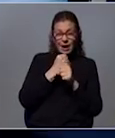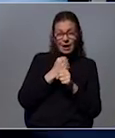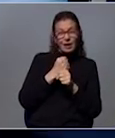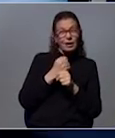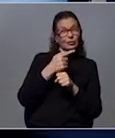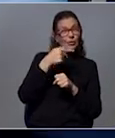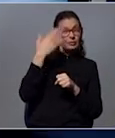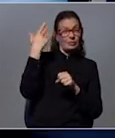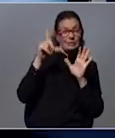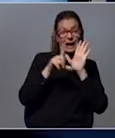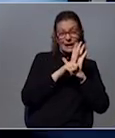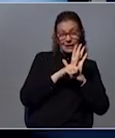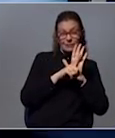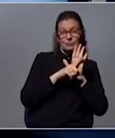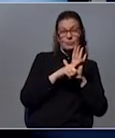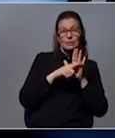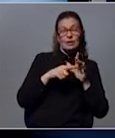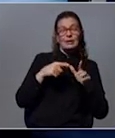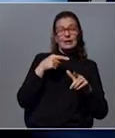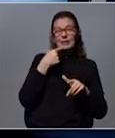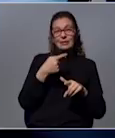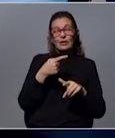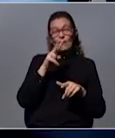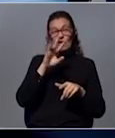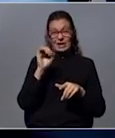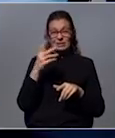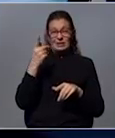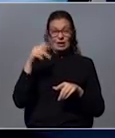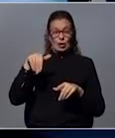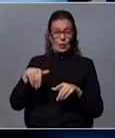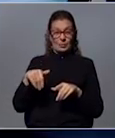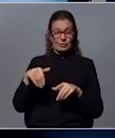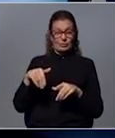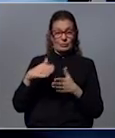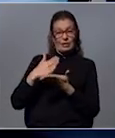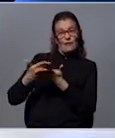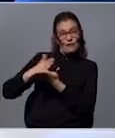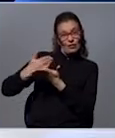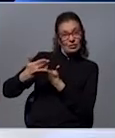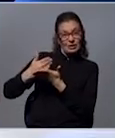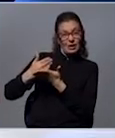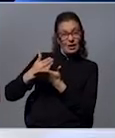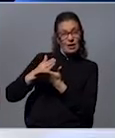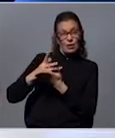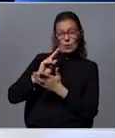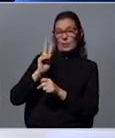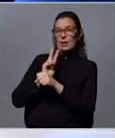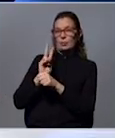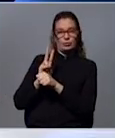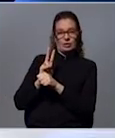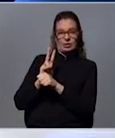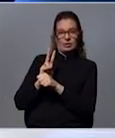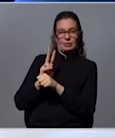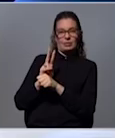exacto se hizo una ley por iniciativa del poder ejecutivo donde 20 kilómetros de frontera no es para proteger la soberanía